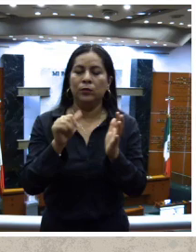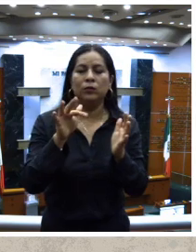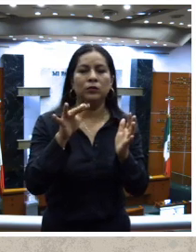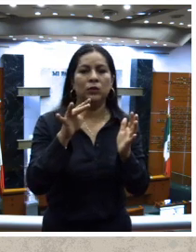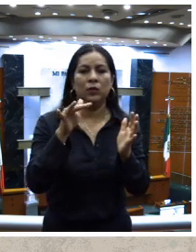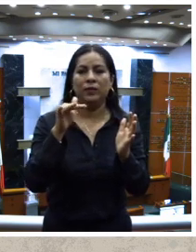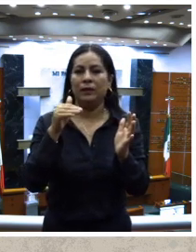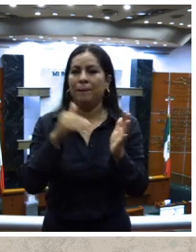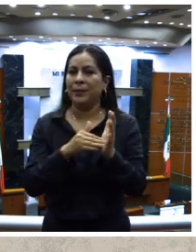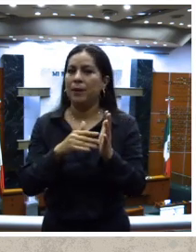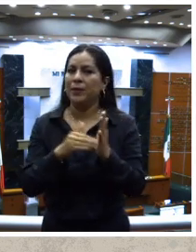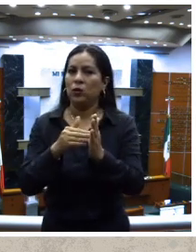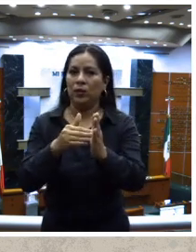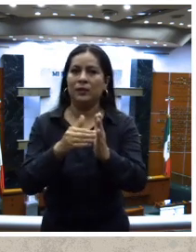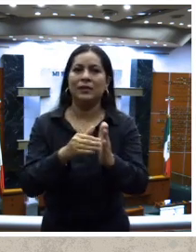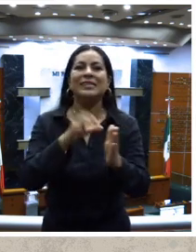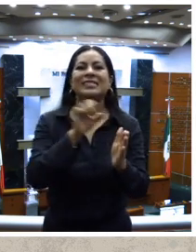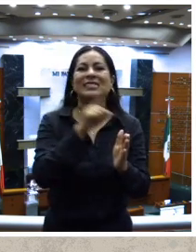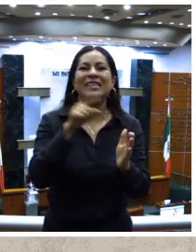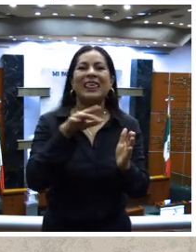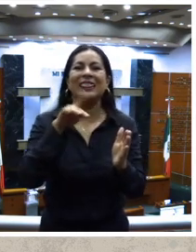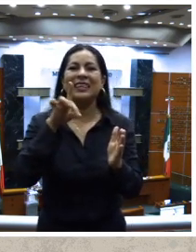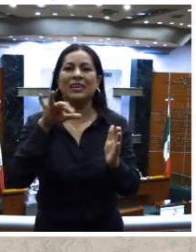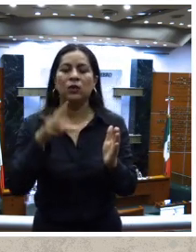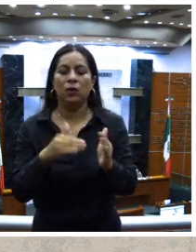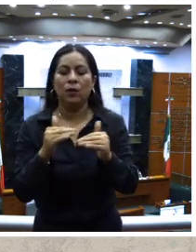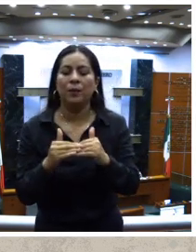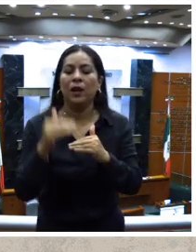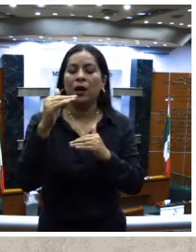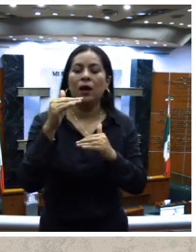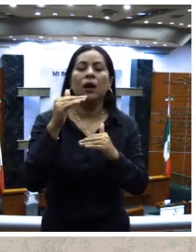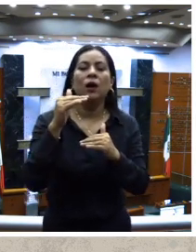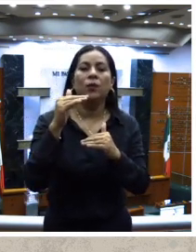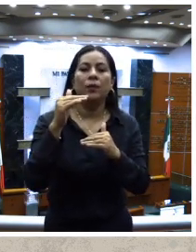299.050 millones de pesos. Ernesto Zedillo, la deuda aumentó entre